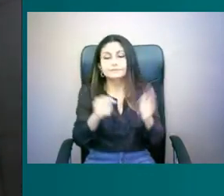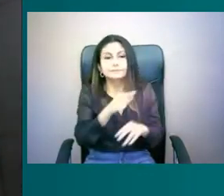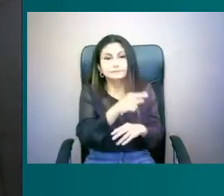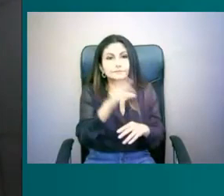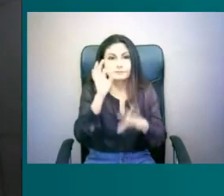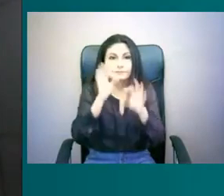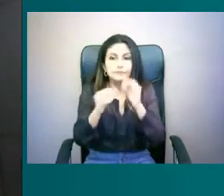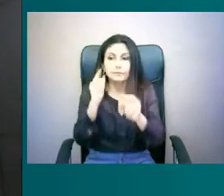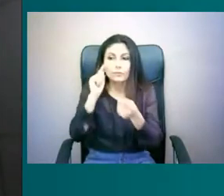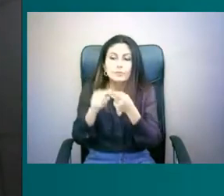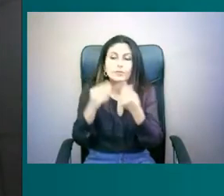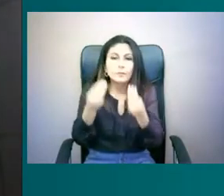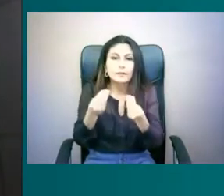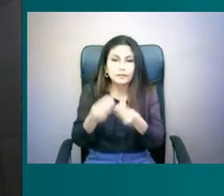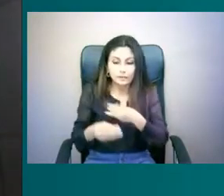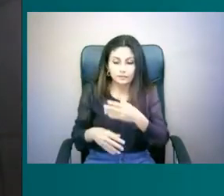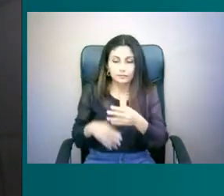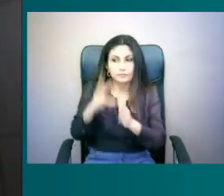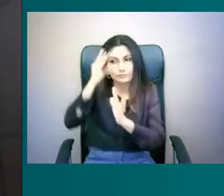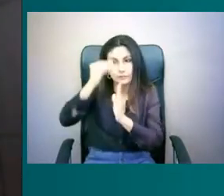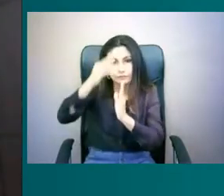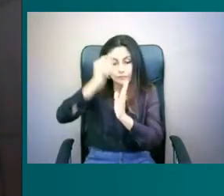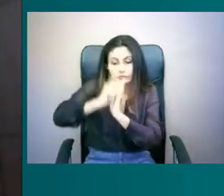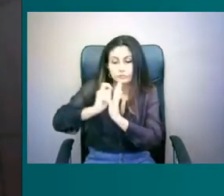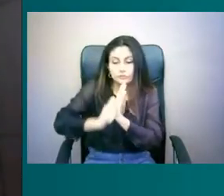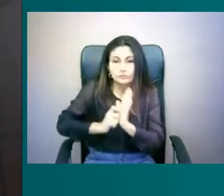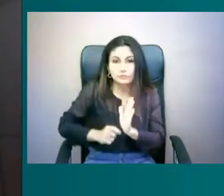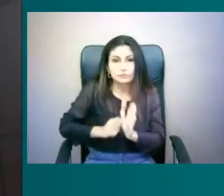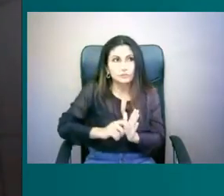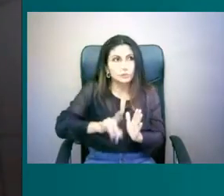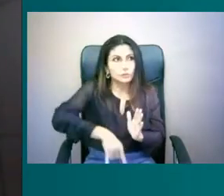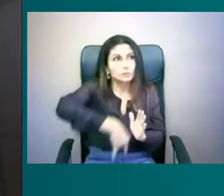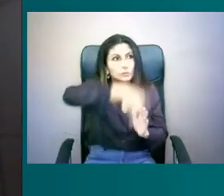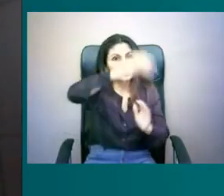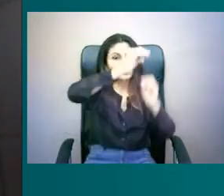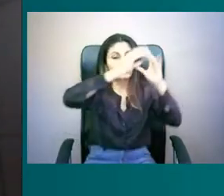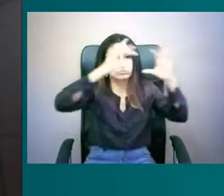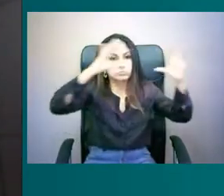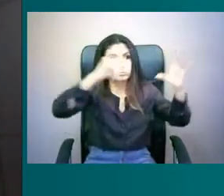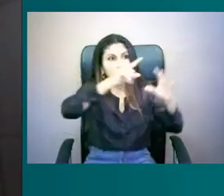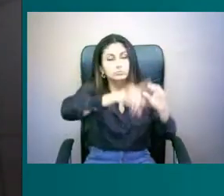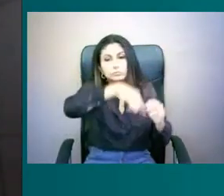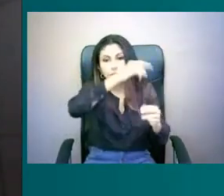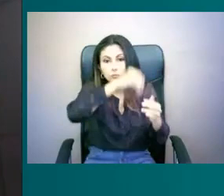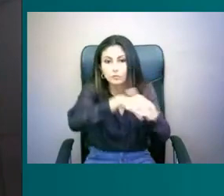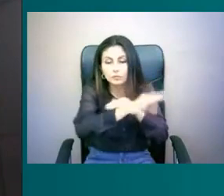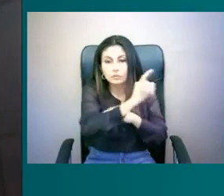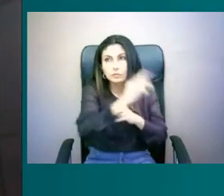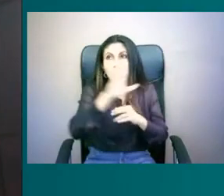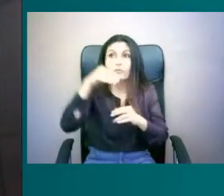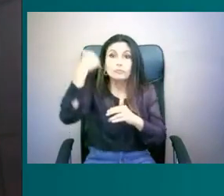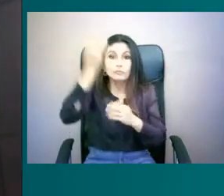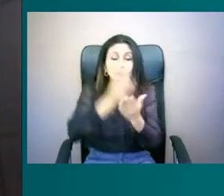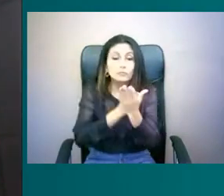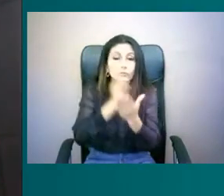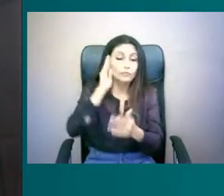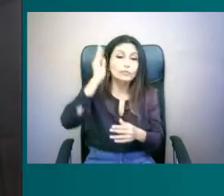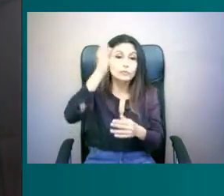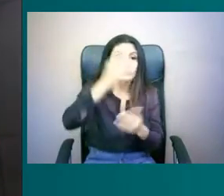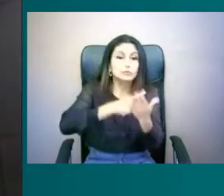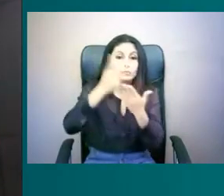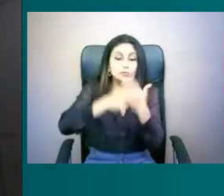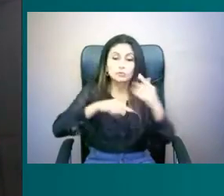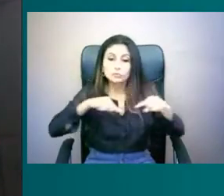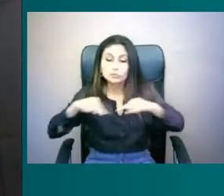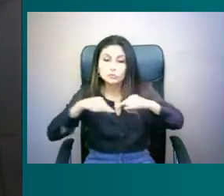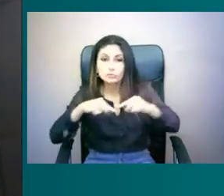qué lo hicimos? Eso lo hicimos para tener un conocimiento para futuros proyectos, para gestionar futuros proyectos. Pero entonces, frente a una base de